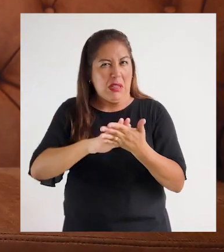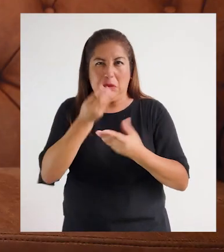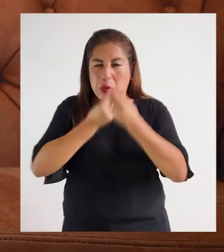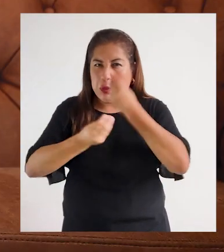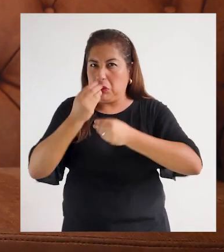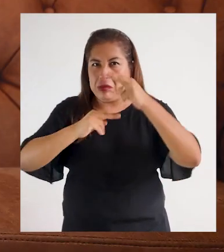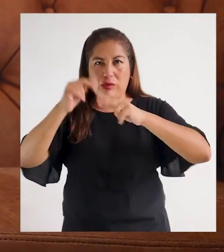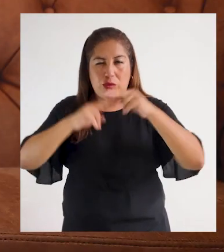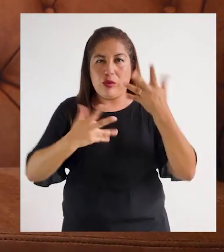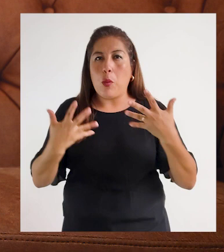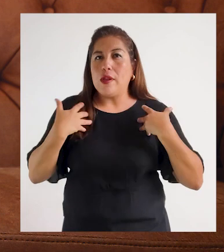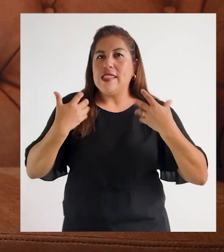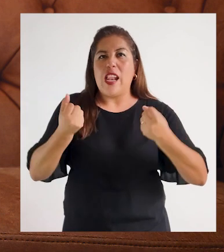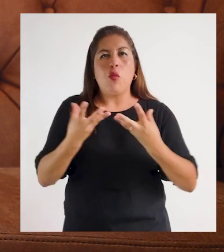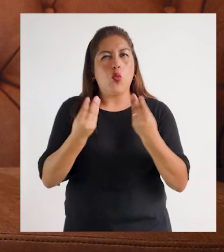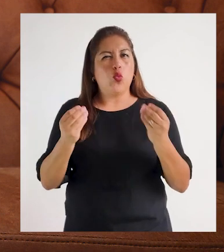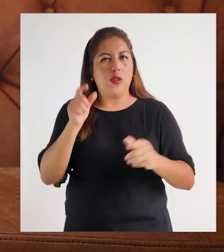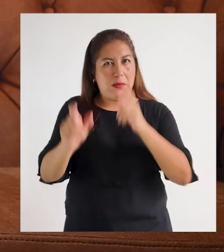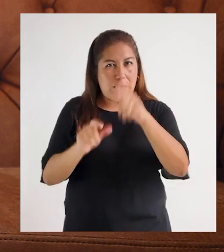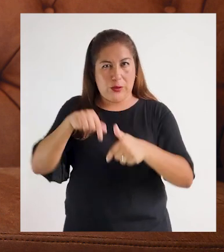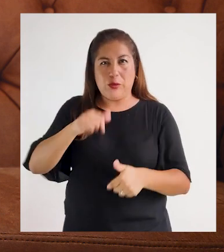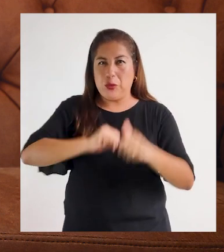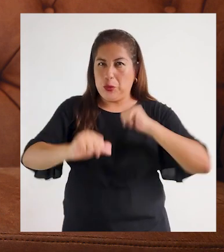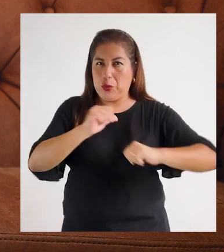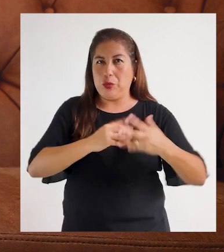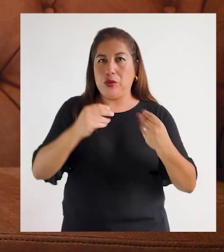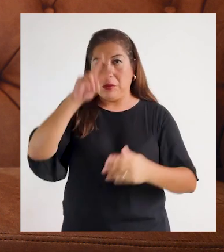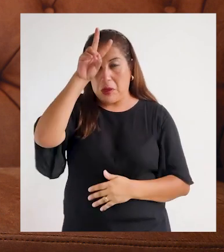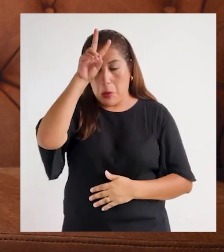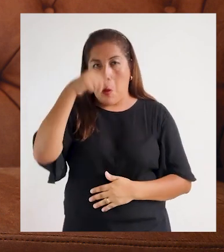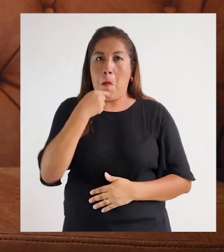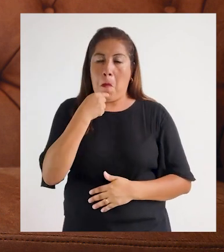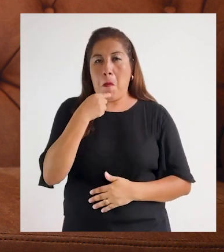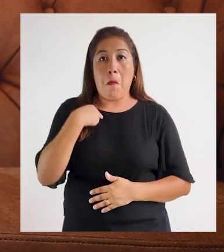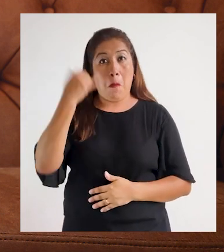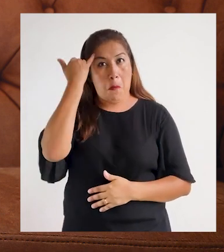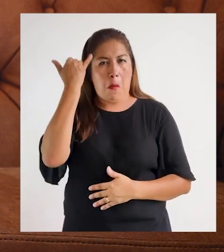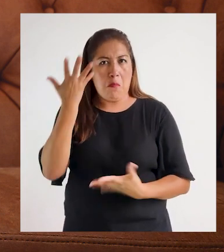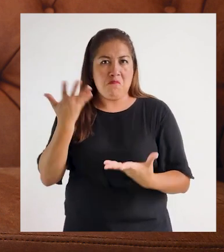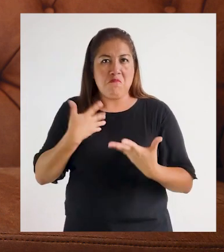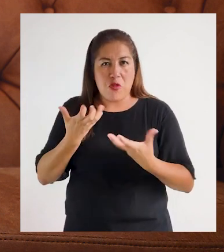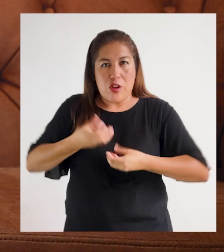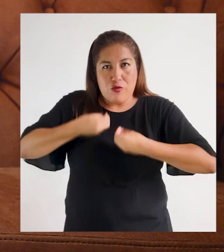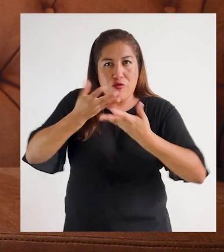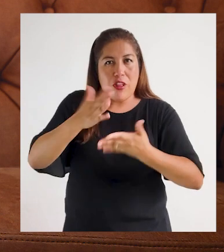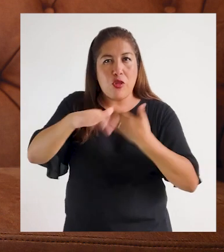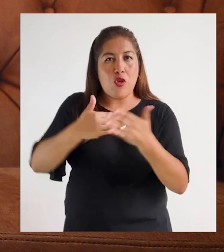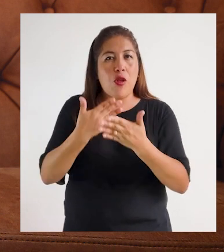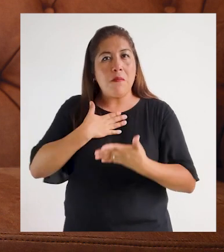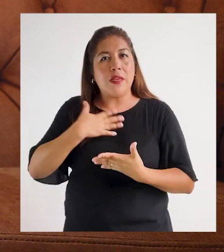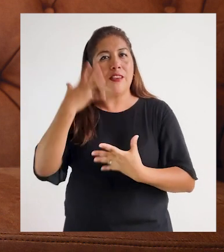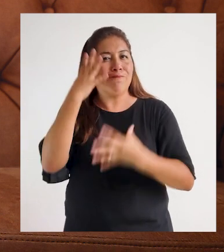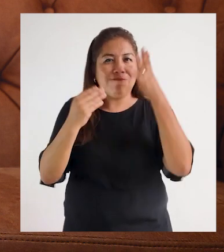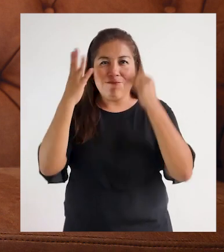malnutrición, porque es algo de ya de salud pública que sufre nuestro país. Y dije, ¿por qué no? Voy a brindar todos mis conocimientos a todas